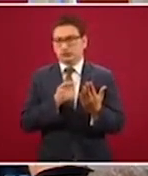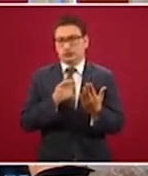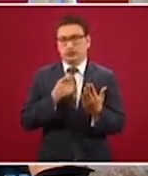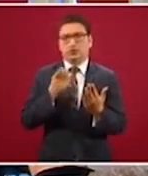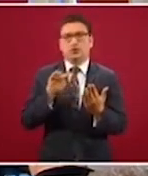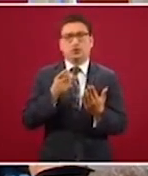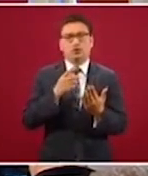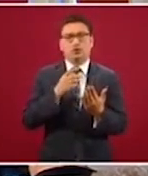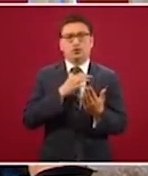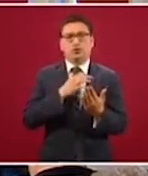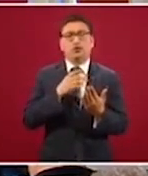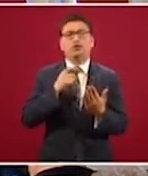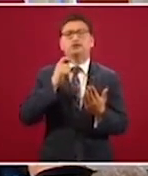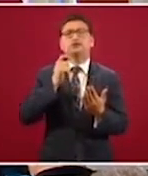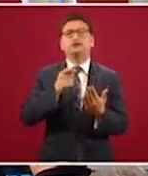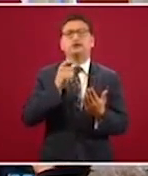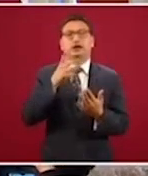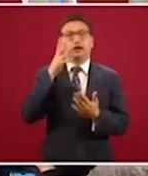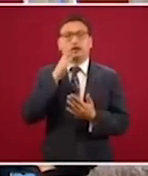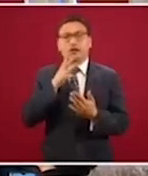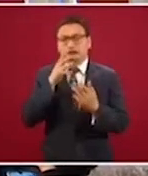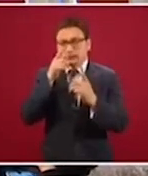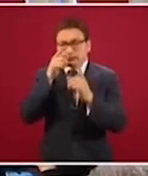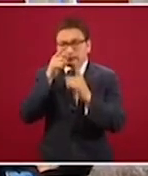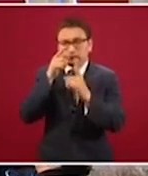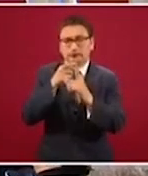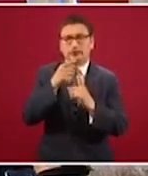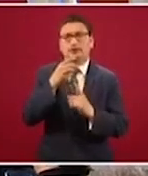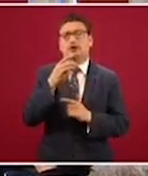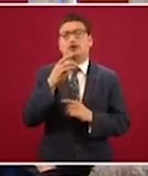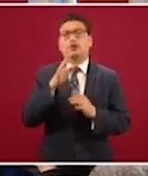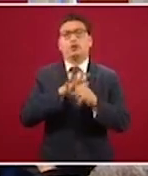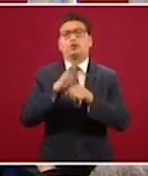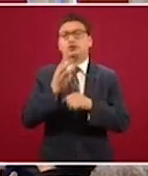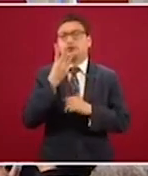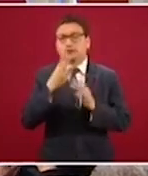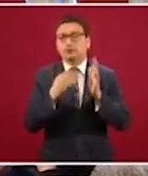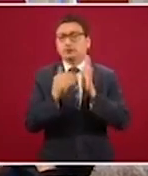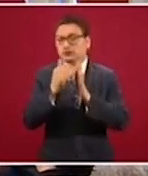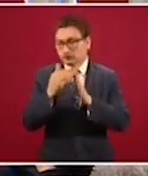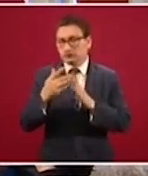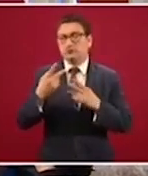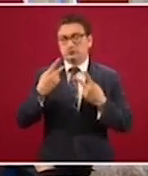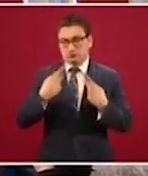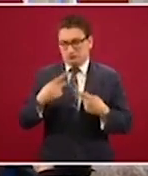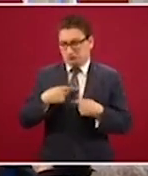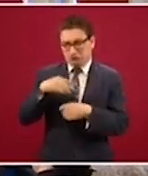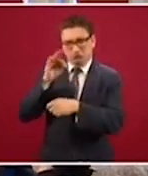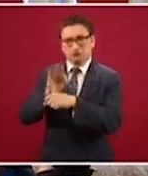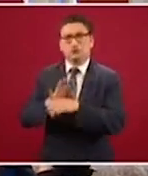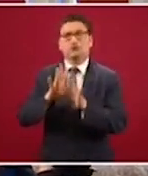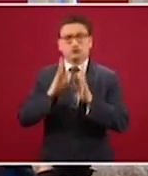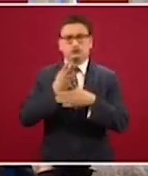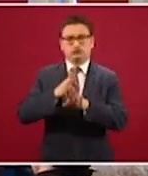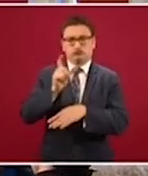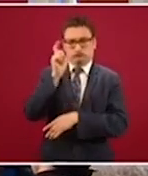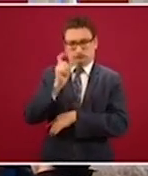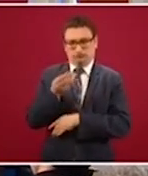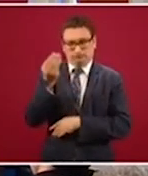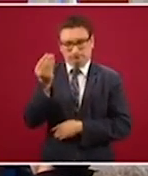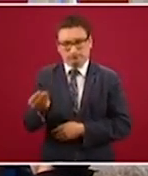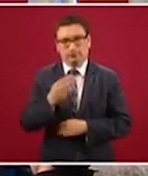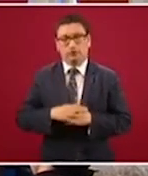gracias, con casi 3 millones de beneficiarios ya con una tarjeta bancaria, de los